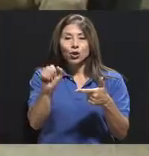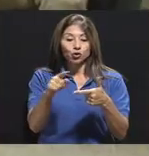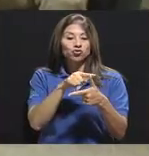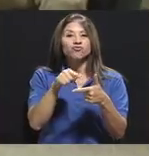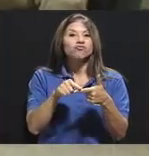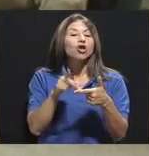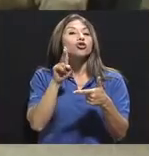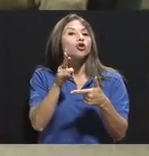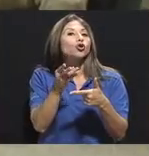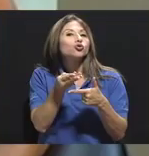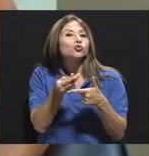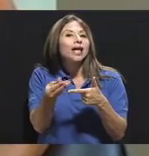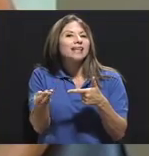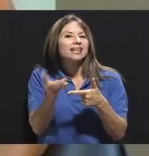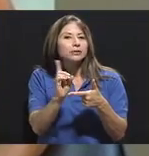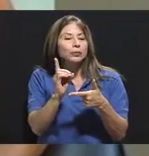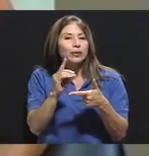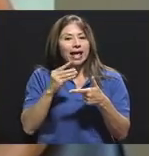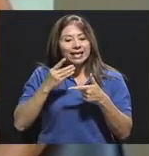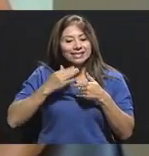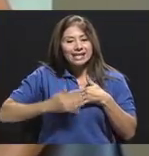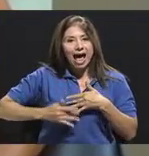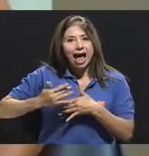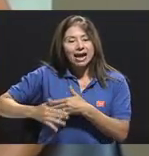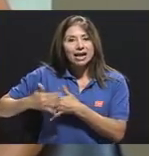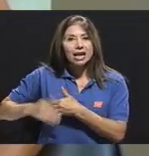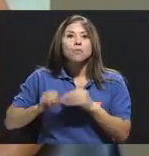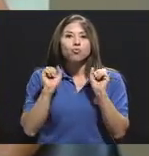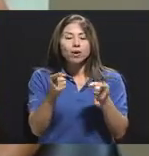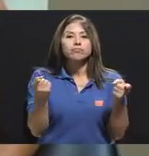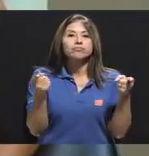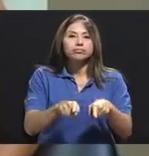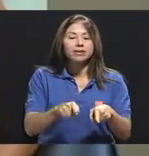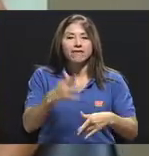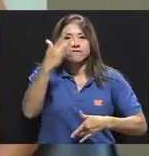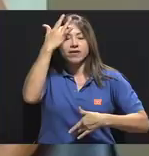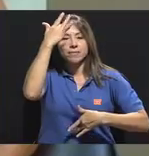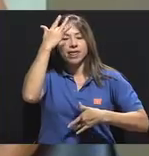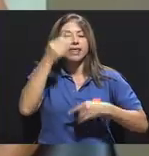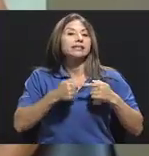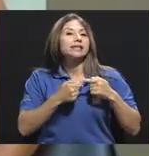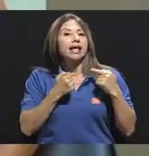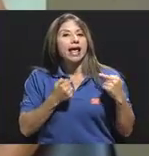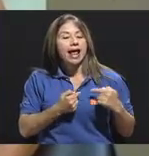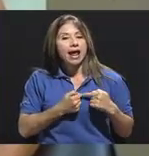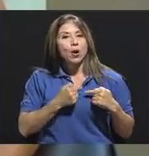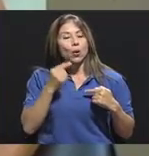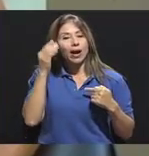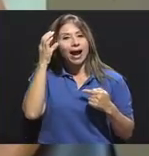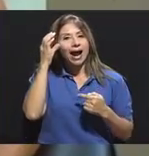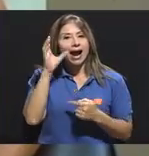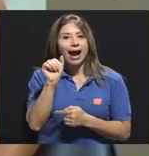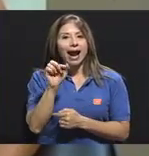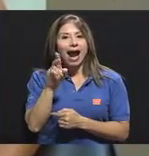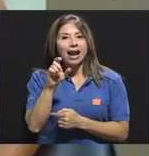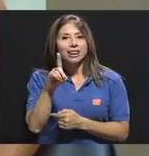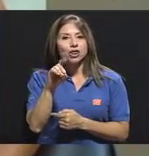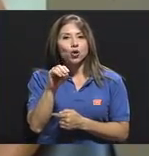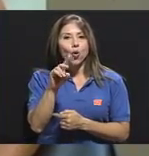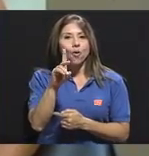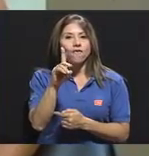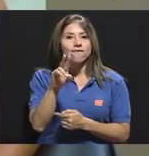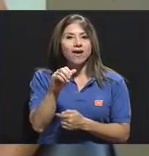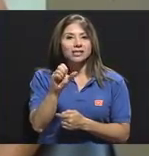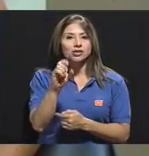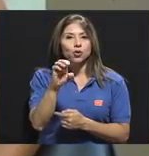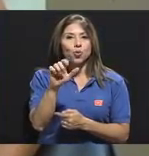nuestra sangre y pueden causar diversas enfermedades cardiovasculares Y también No necesariamente aparecen en personas con obesidad